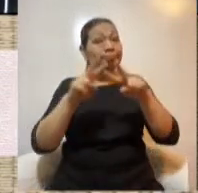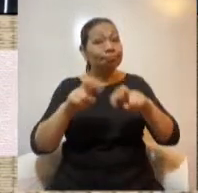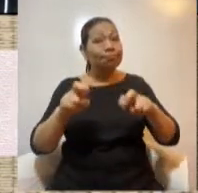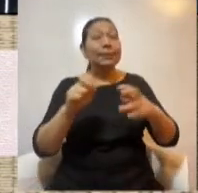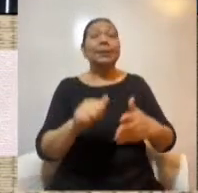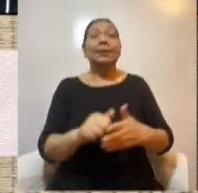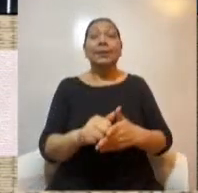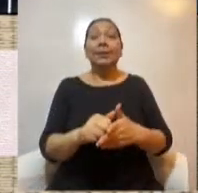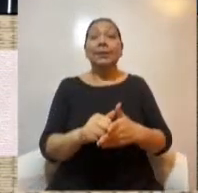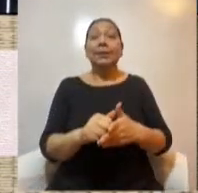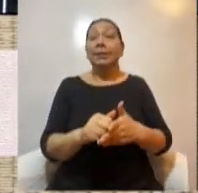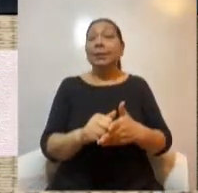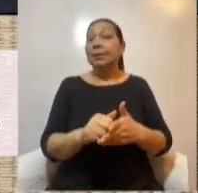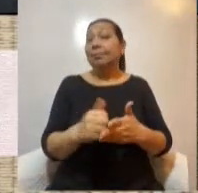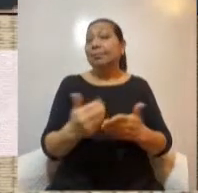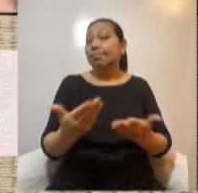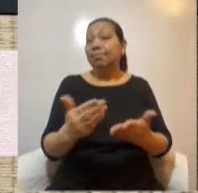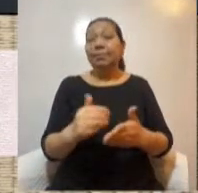analiza